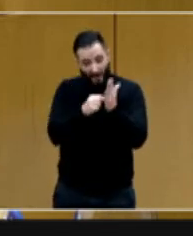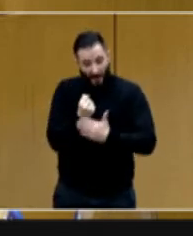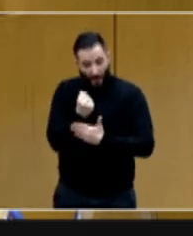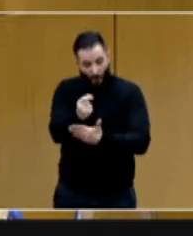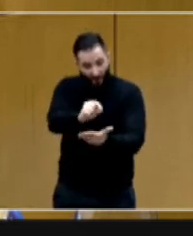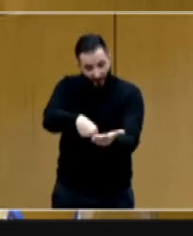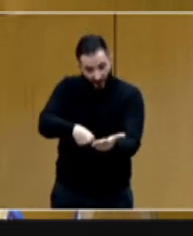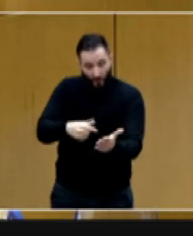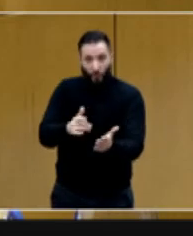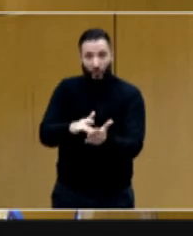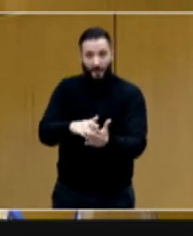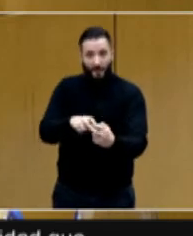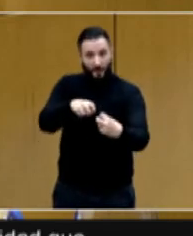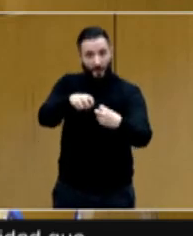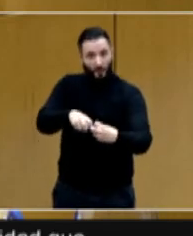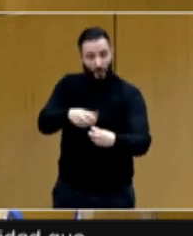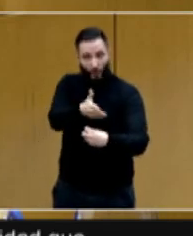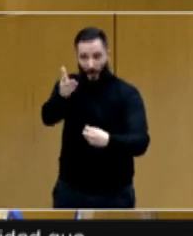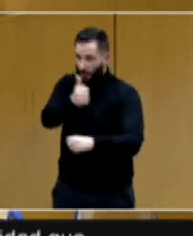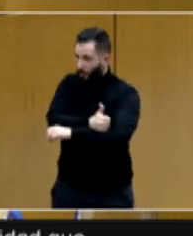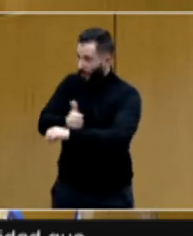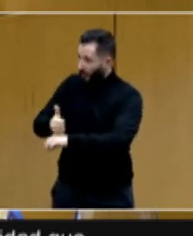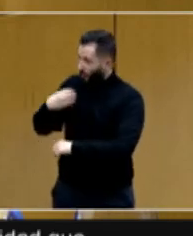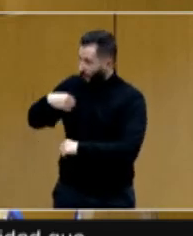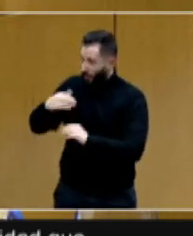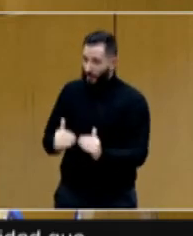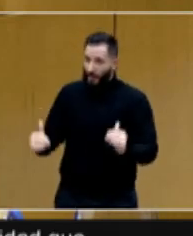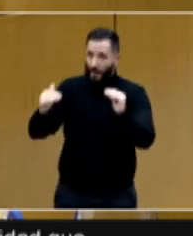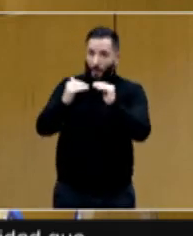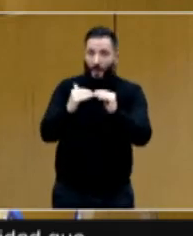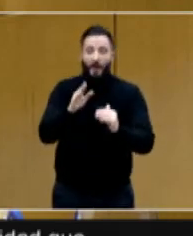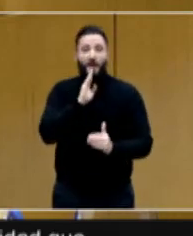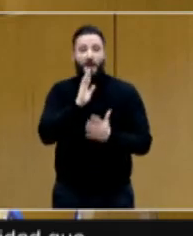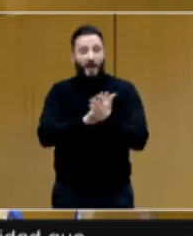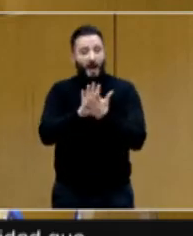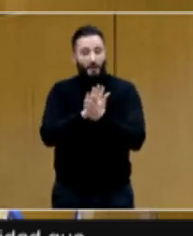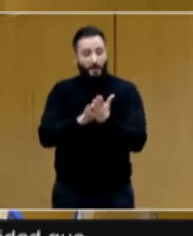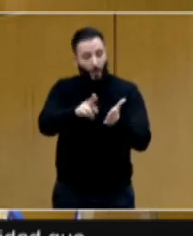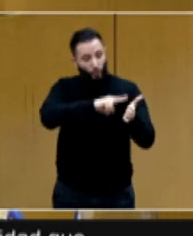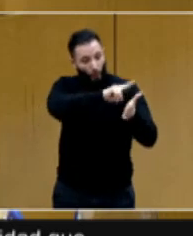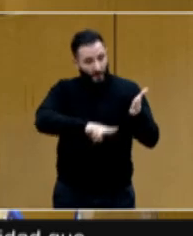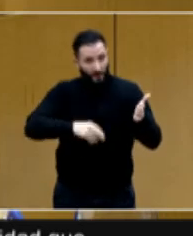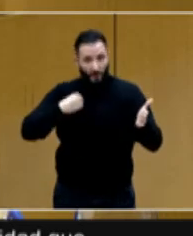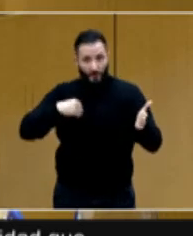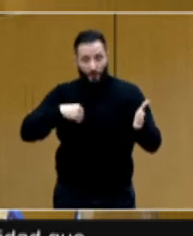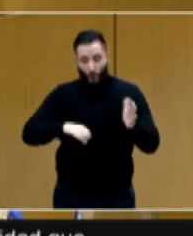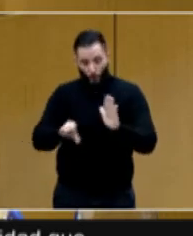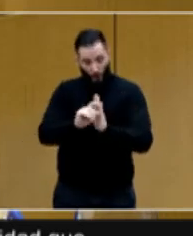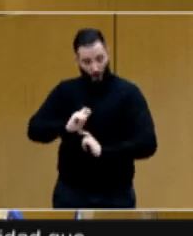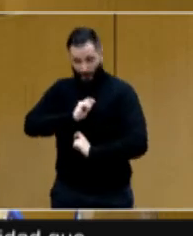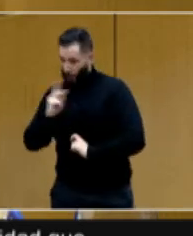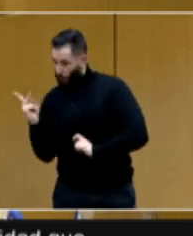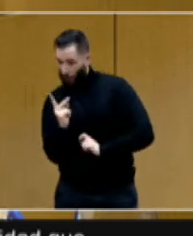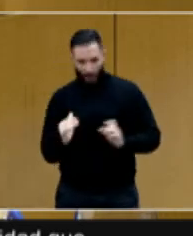mesa en la que lo hacen el resto de los ciudadanos en condiciones de igualdad que dice reiteradamente la convención y nuestro código civil hoy en condiciones